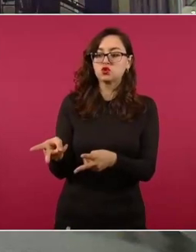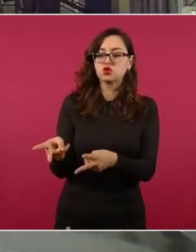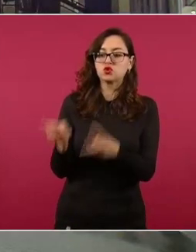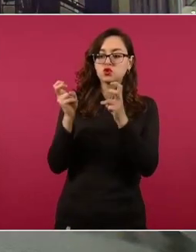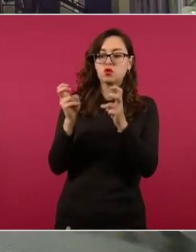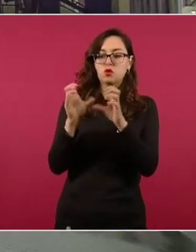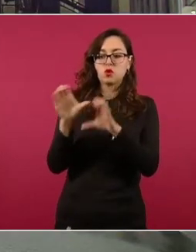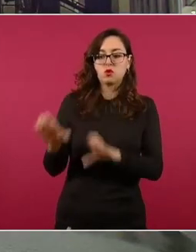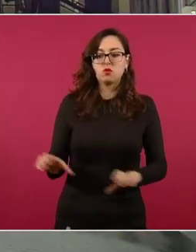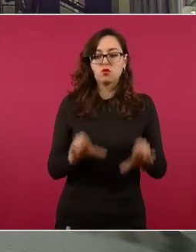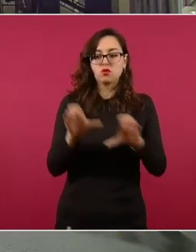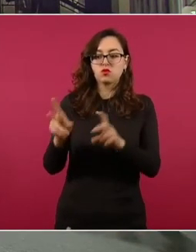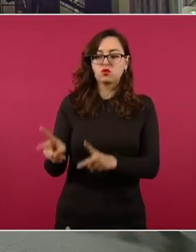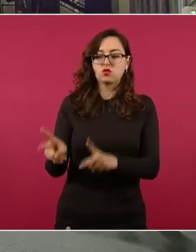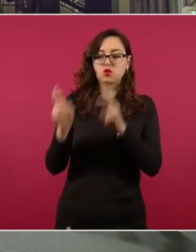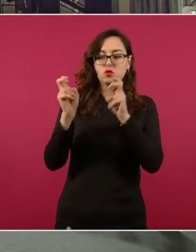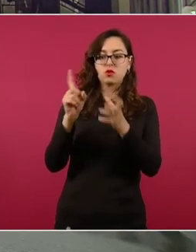malware Pegasus,